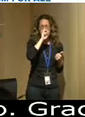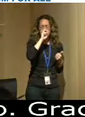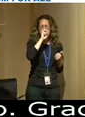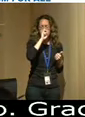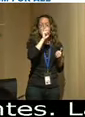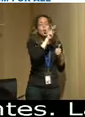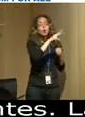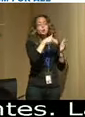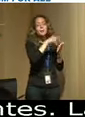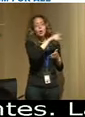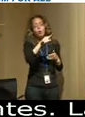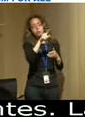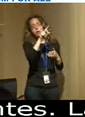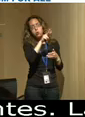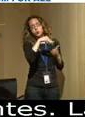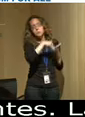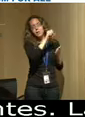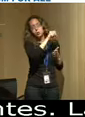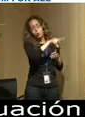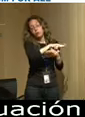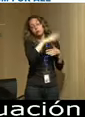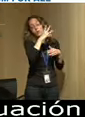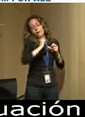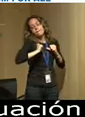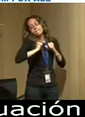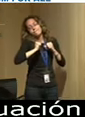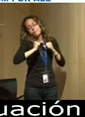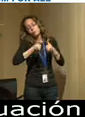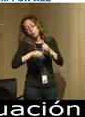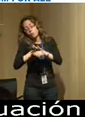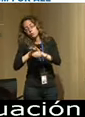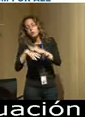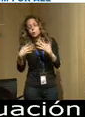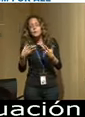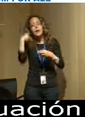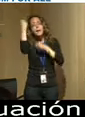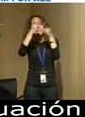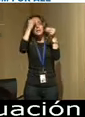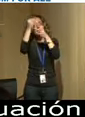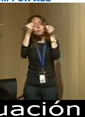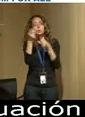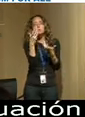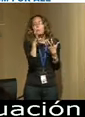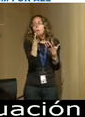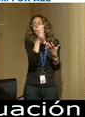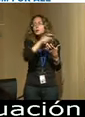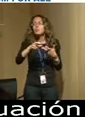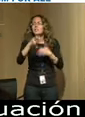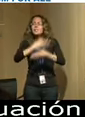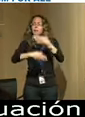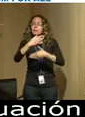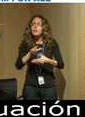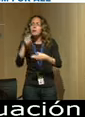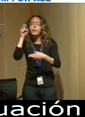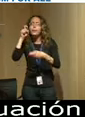aproximadamente 2011-2012, donde se nos planteaba la problemática de por qué las personas con discapacidad pues no participaban tanto en el